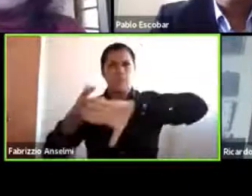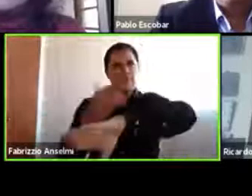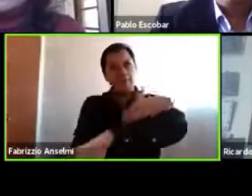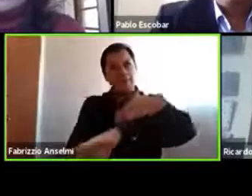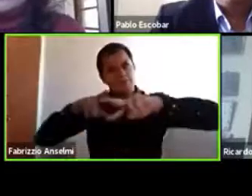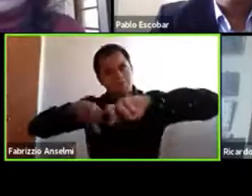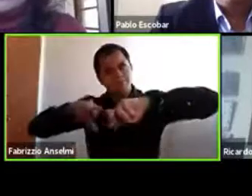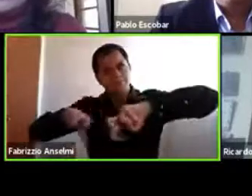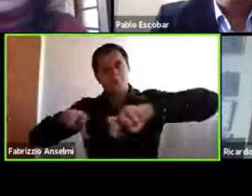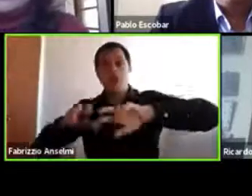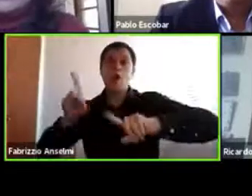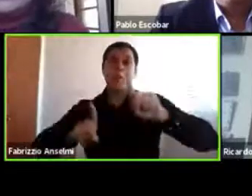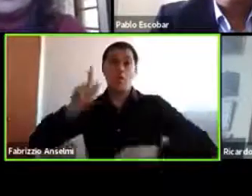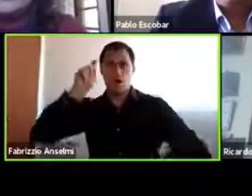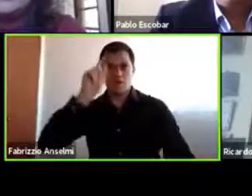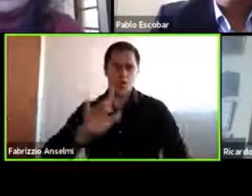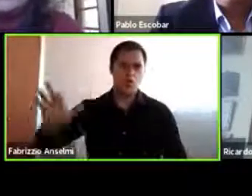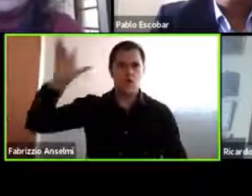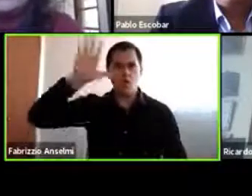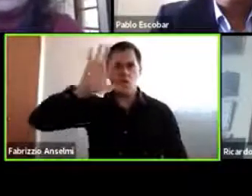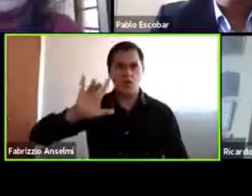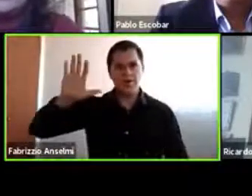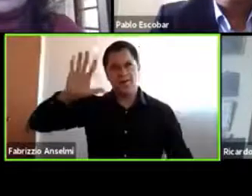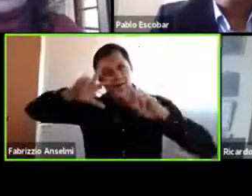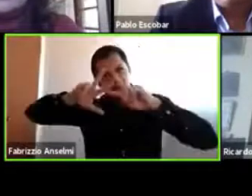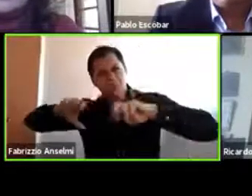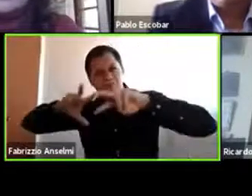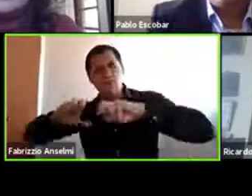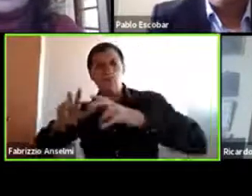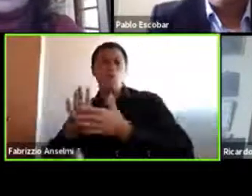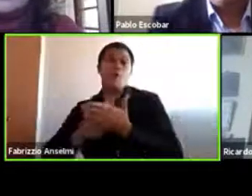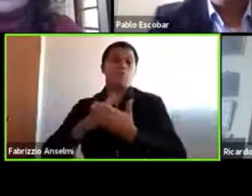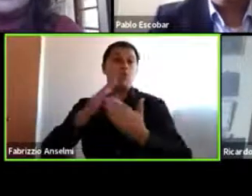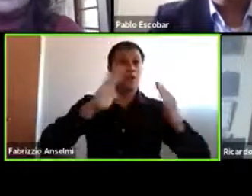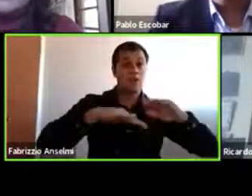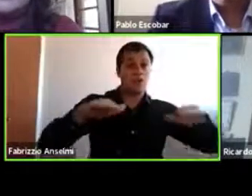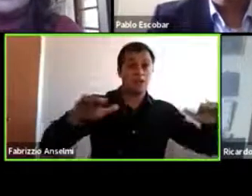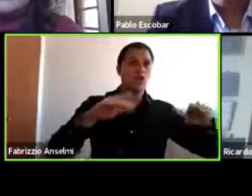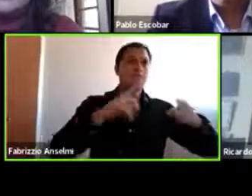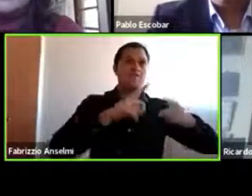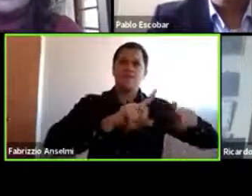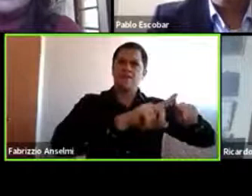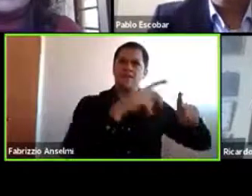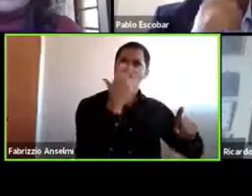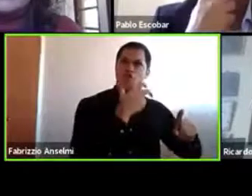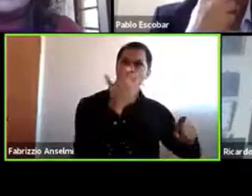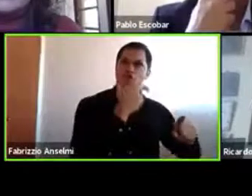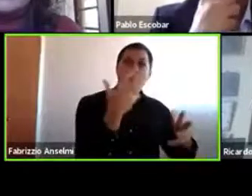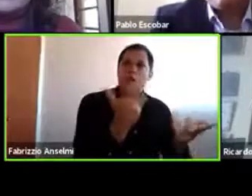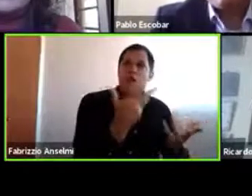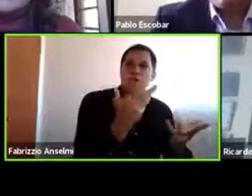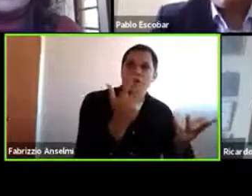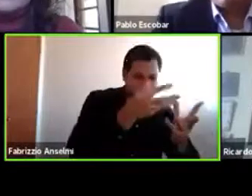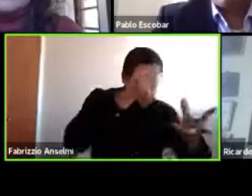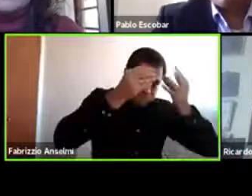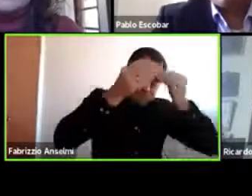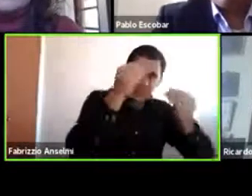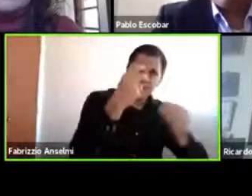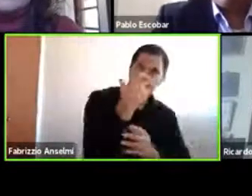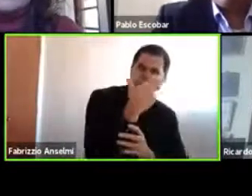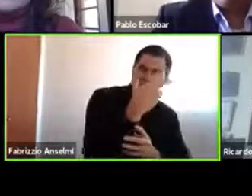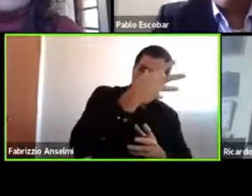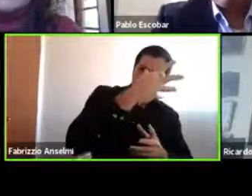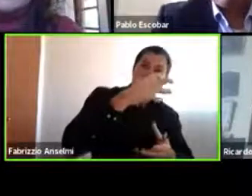teórica para entender cómo se aprende a leer en los distintos idiomas, y consecuentemente poner ese